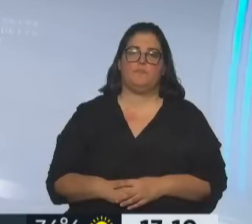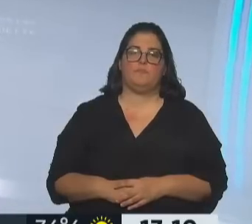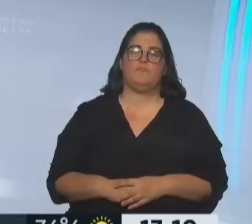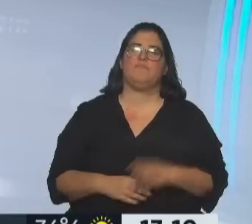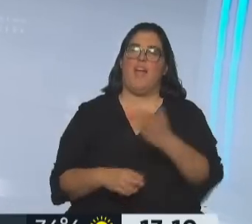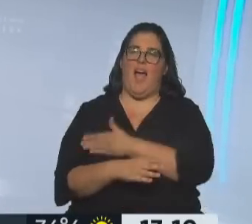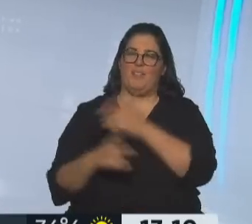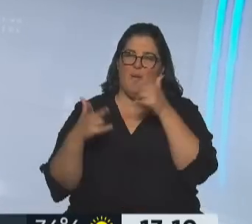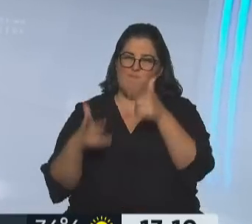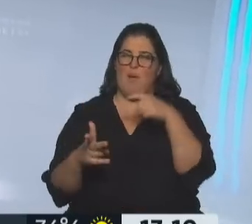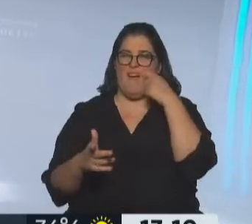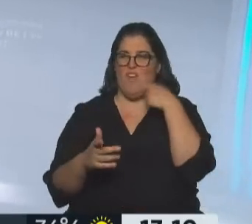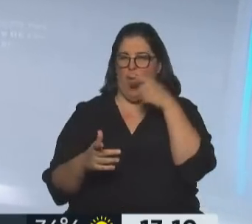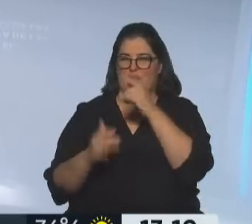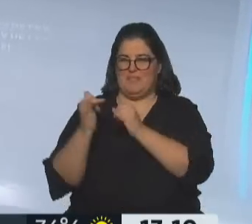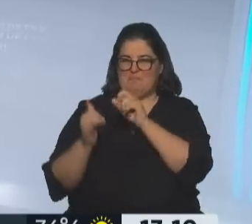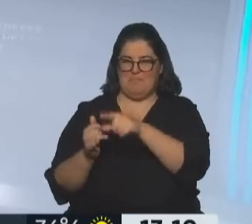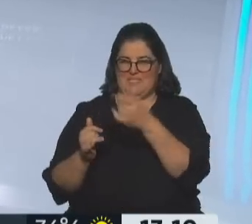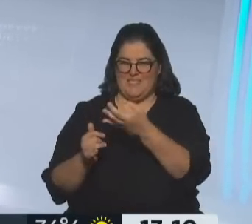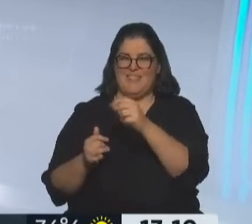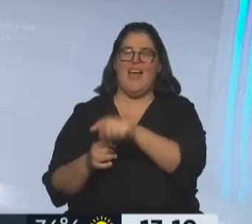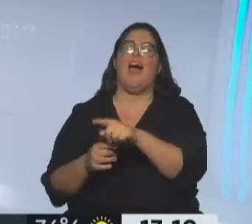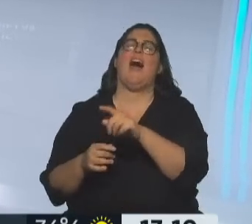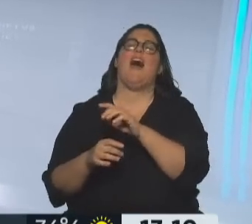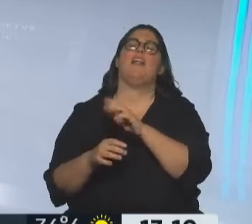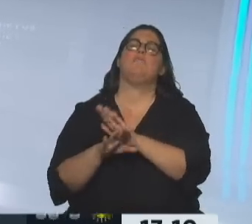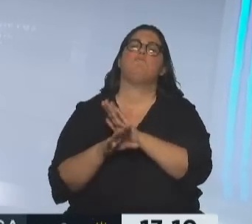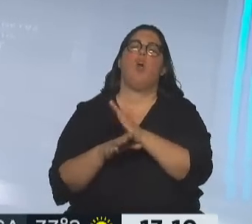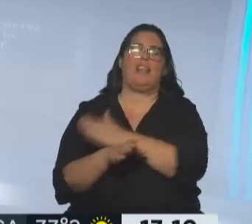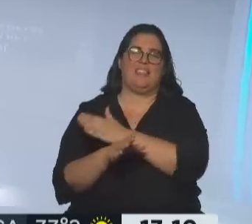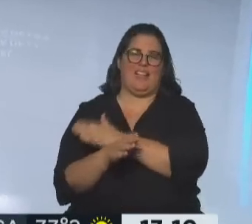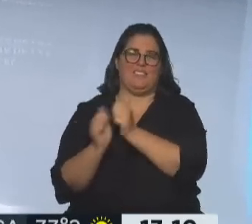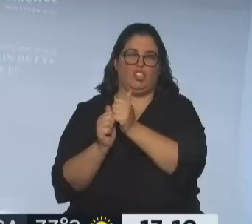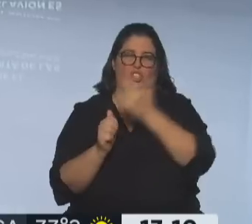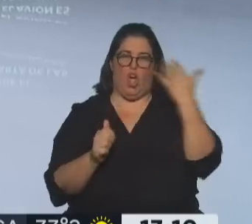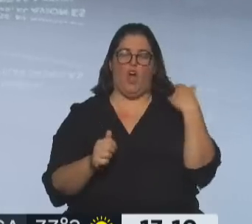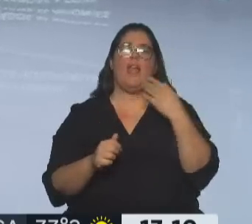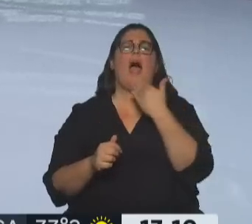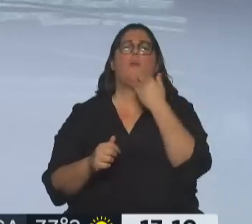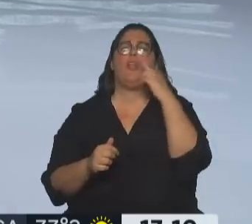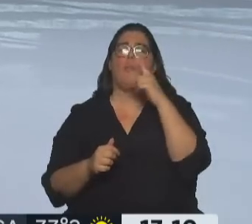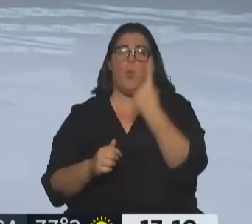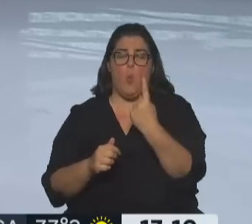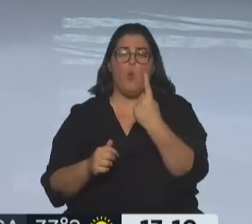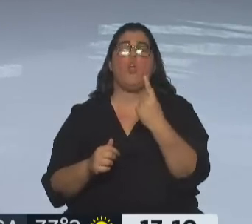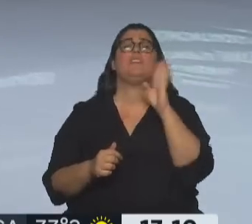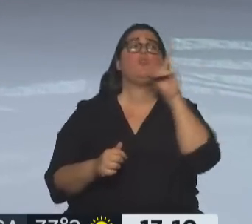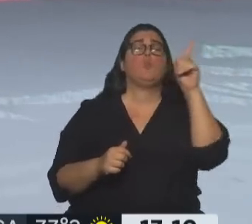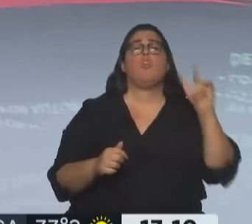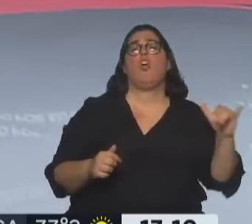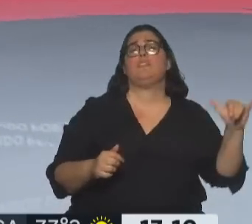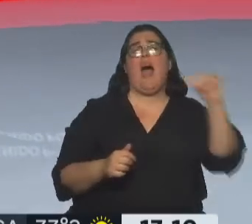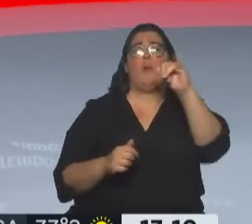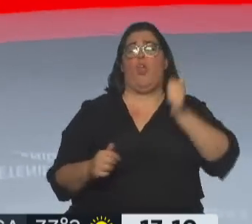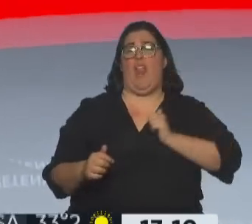Antes lo mencionábamos en este informe especial, este antecedente, como recalcábamos. A ver, abril de 2001, un avión de la Armada de los Estados Unidos en una misión